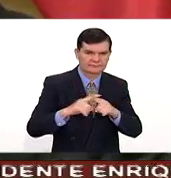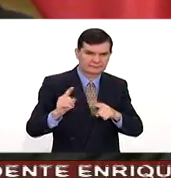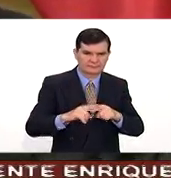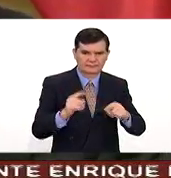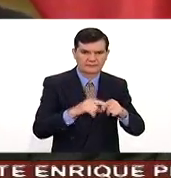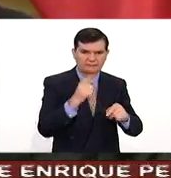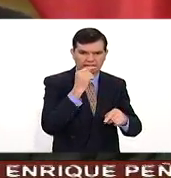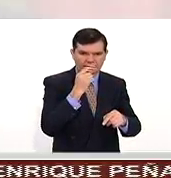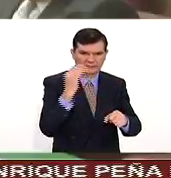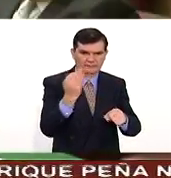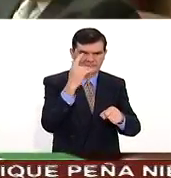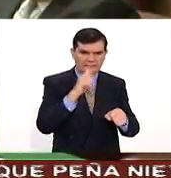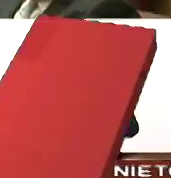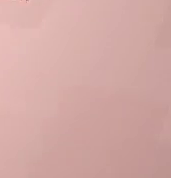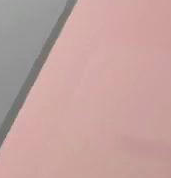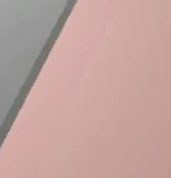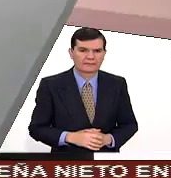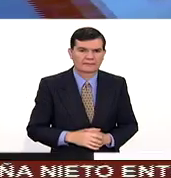la Policía Federal.